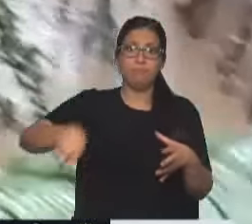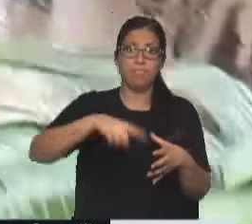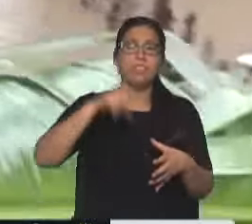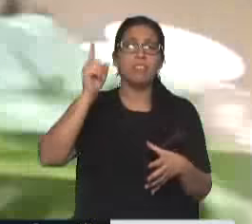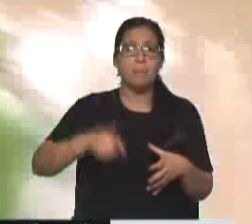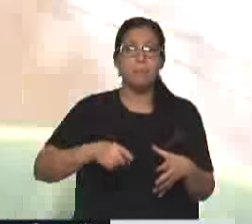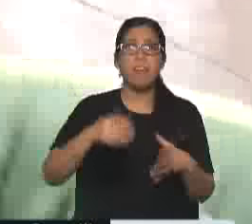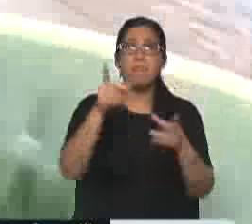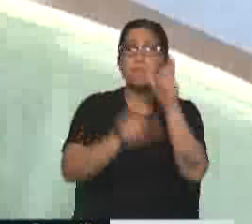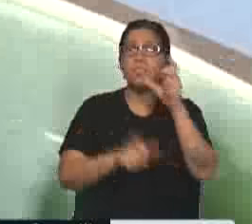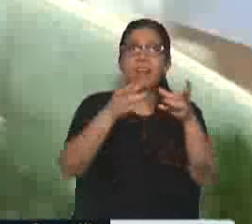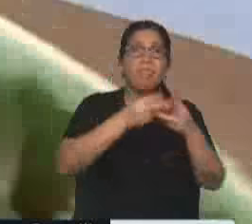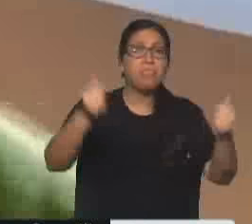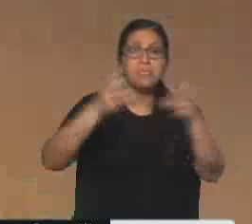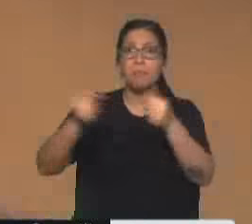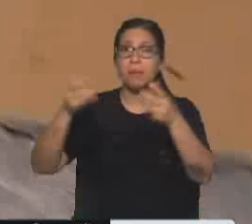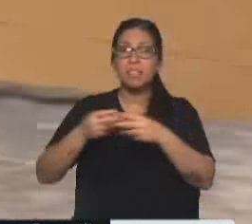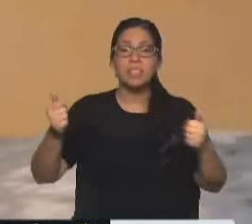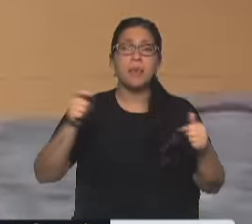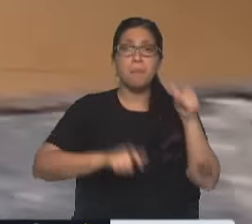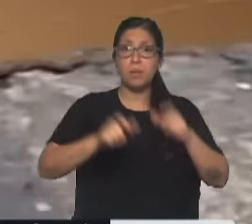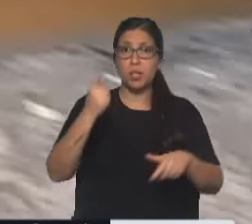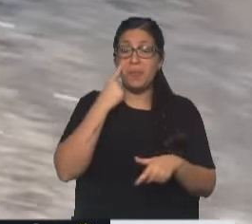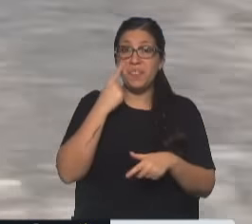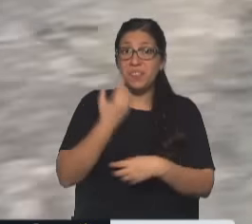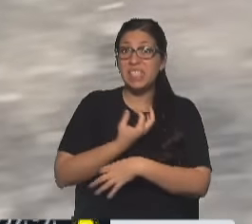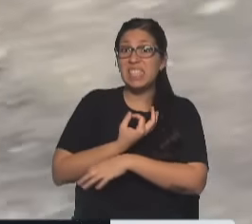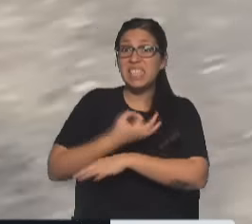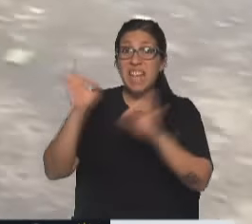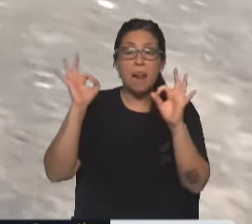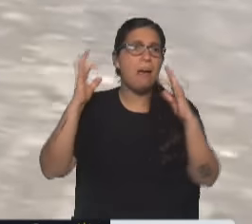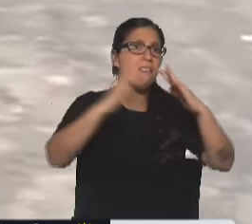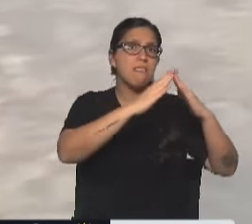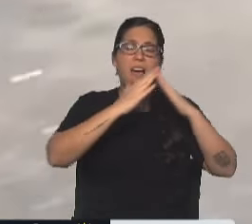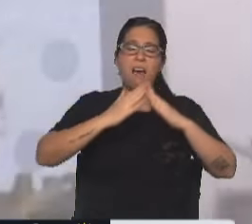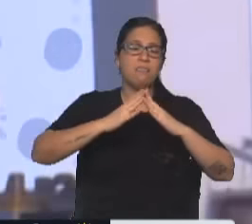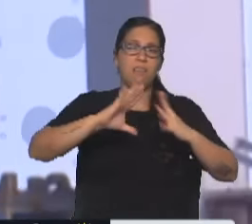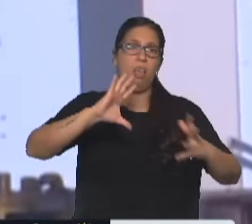numerosos desaparecidos y muchos sobrevivientes han perdido sus hogares.